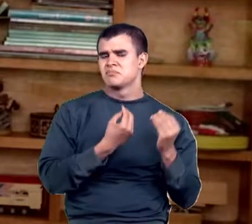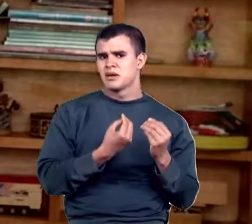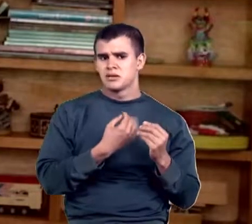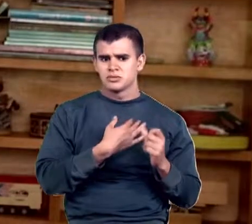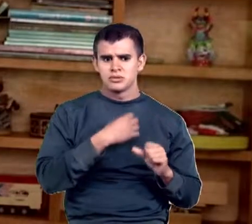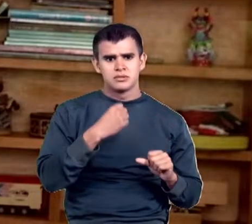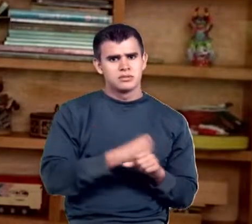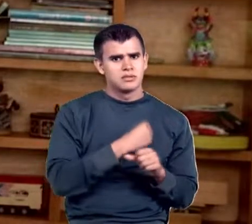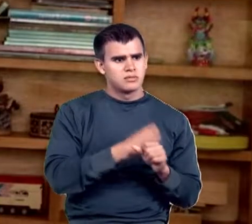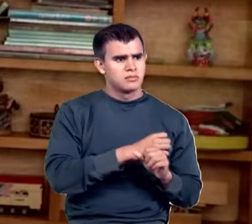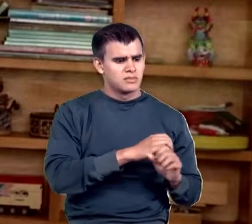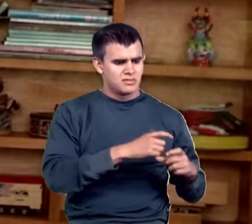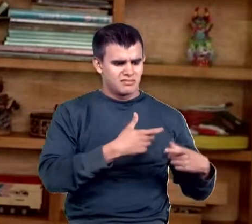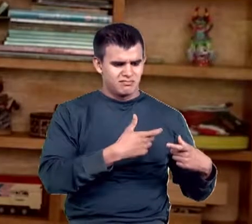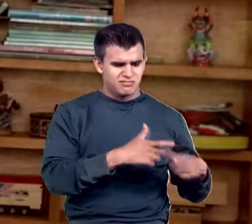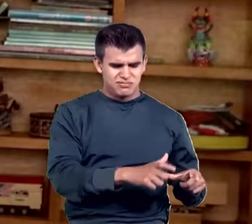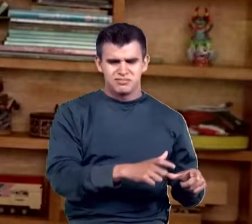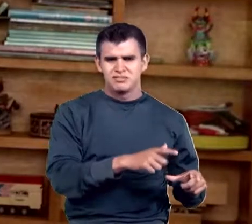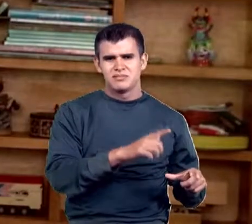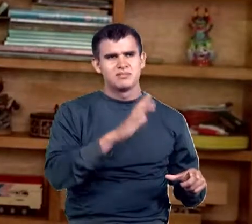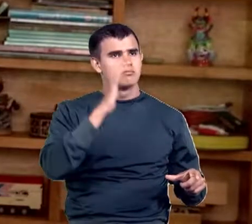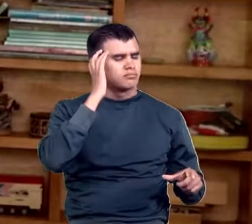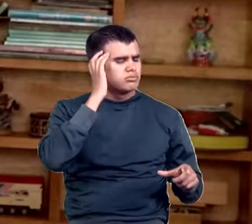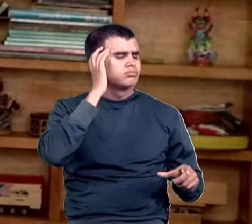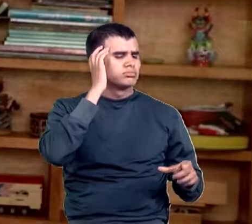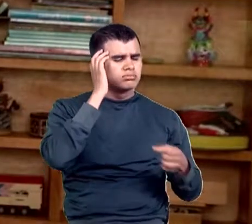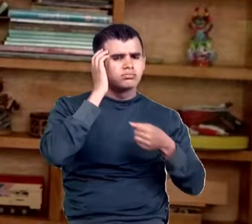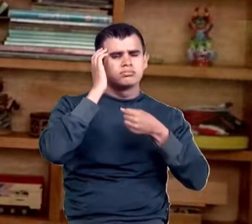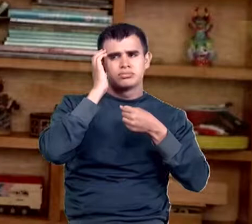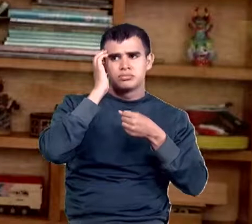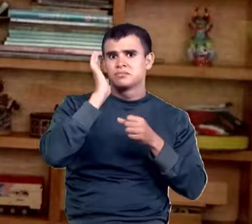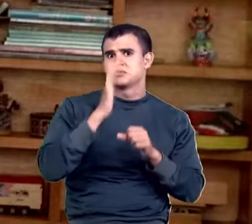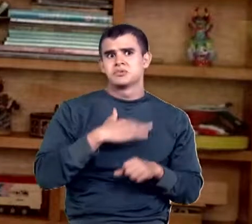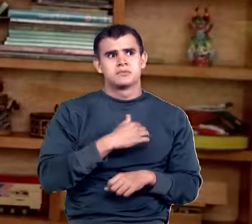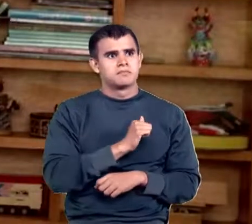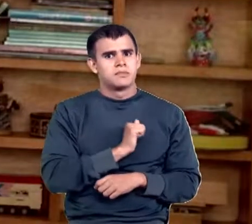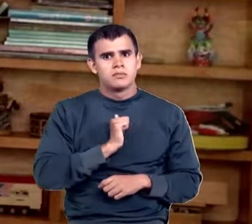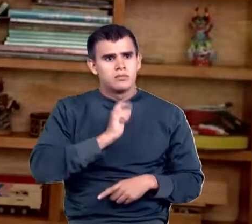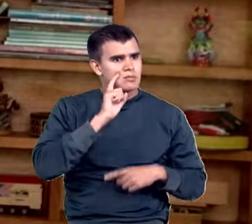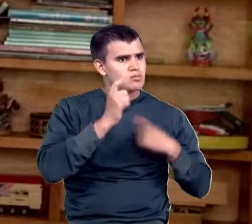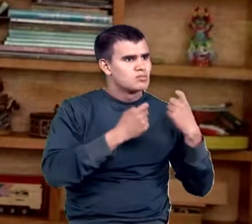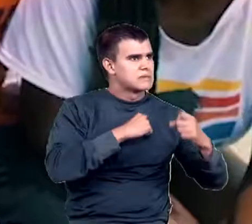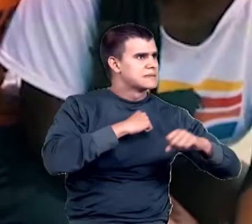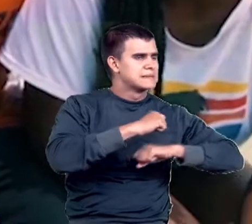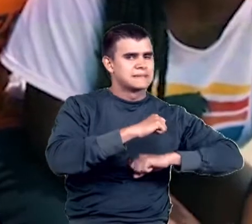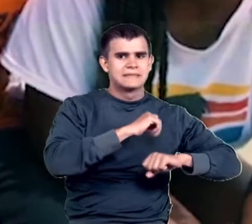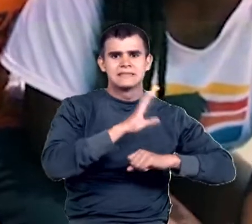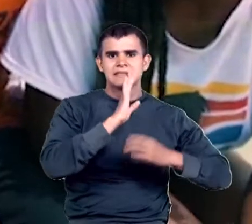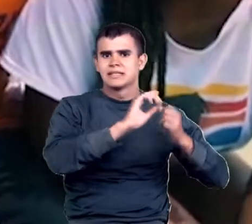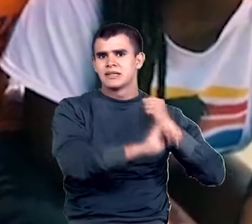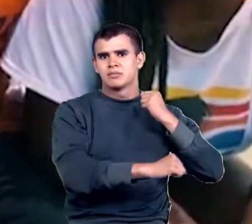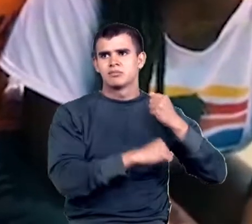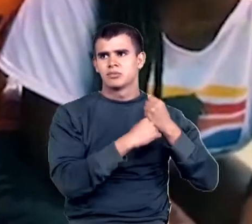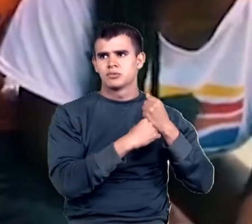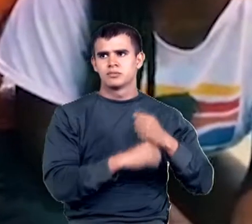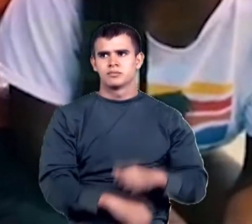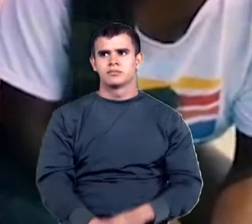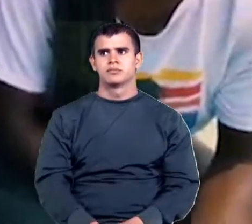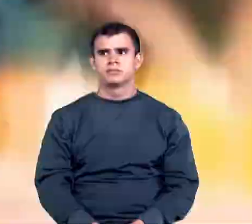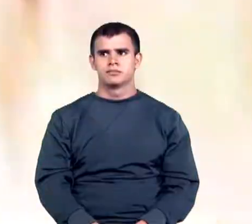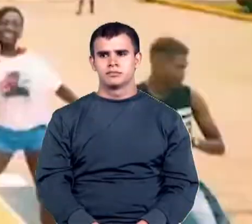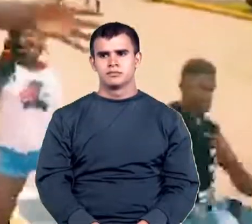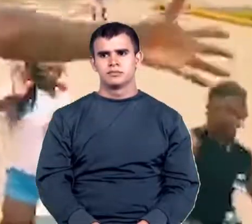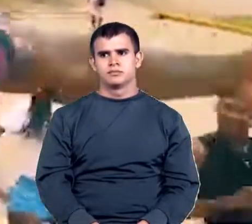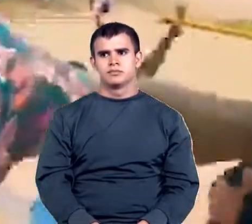merecen para poder hacer producto discográfico. Es que nosotros los músicos nos autogestionamos siempre. Se tenía que decir, se